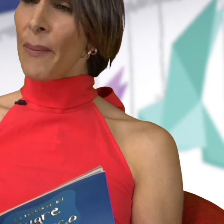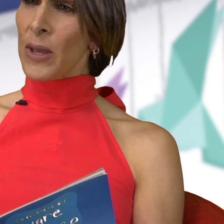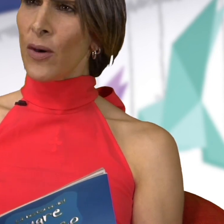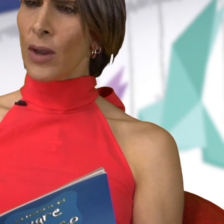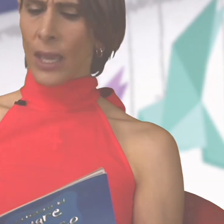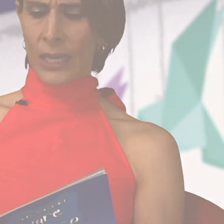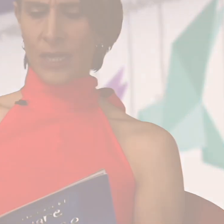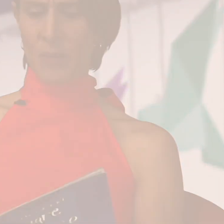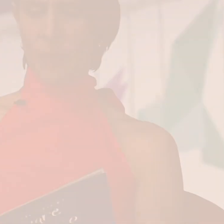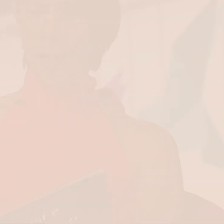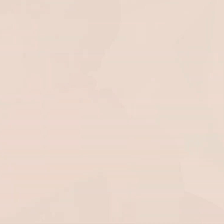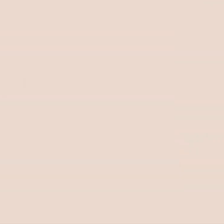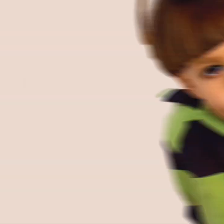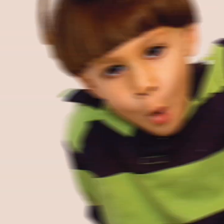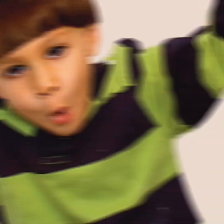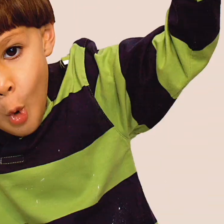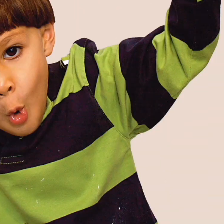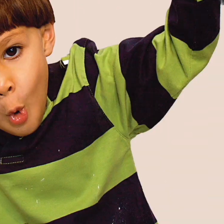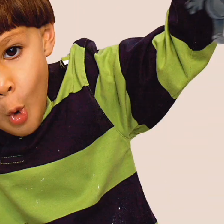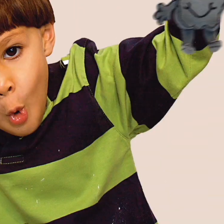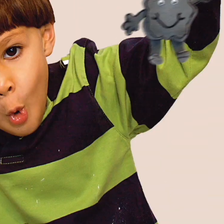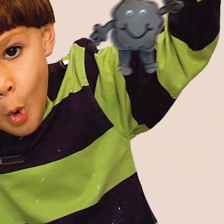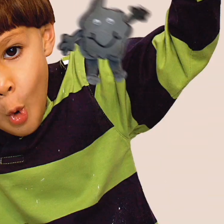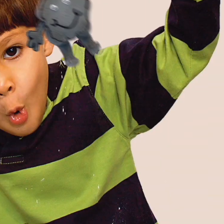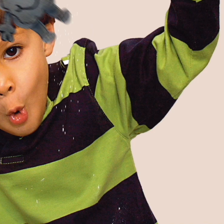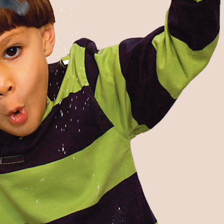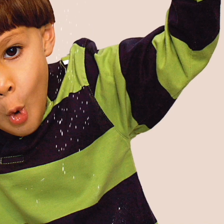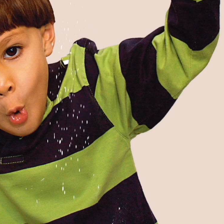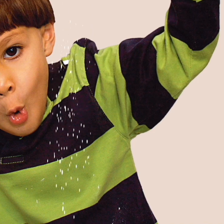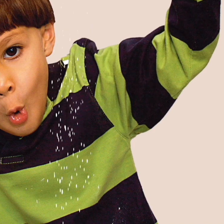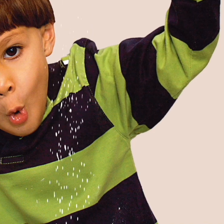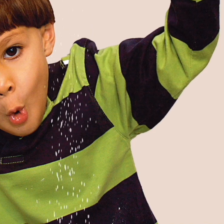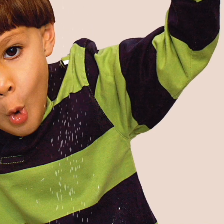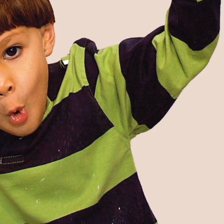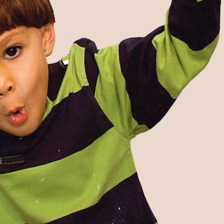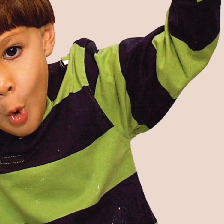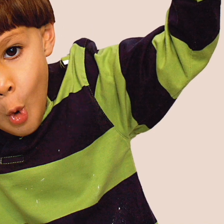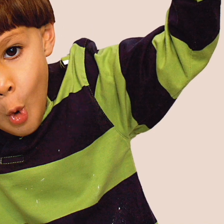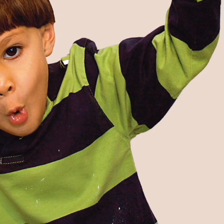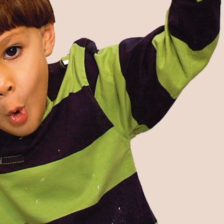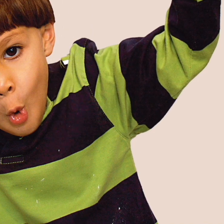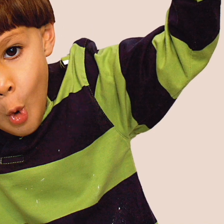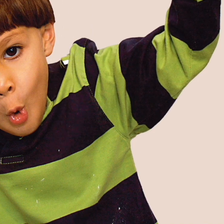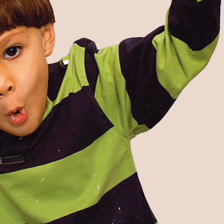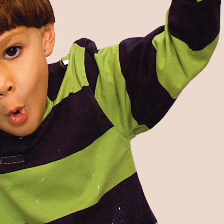travieso, rápido, entre mi pelo, de un salto, se logró mezclar.